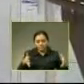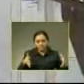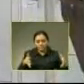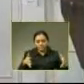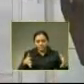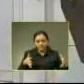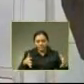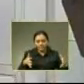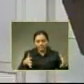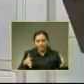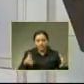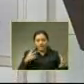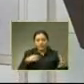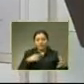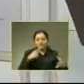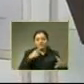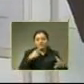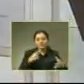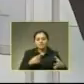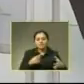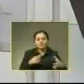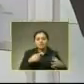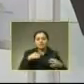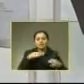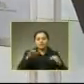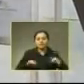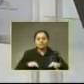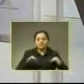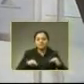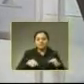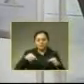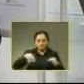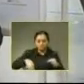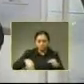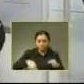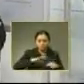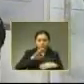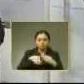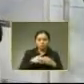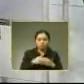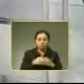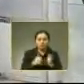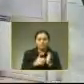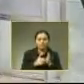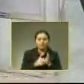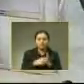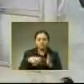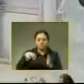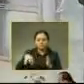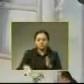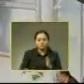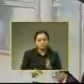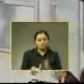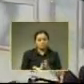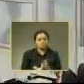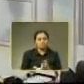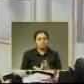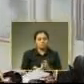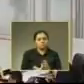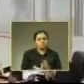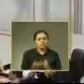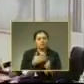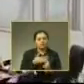por decir que hay que sembrar, le pusieron en el huequito con todo el vaso. Estoy seguro que esa planta va a morir.